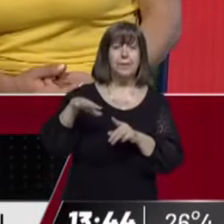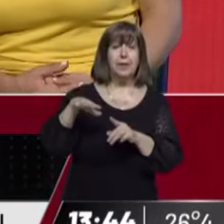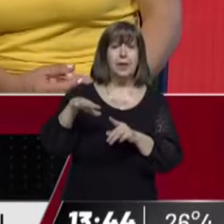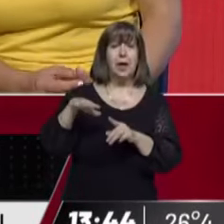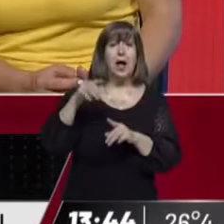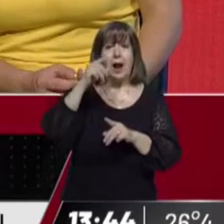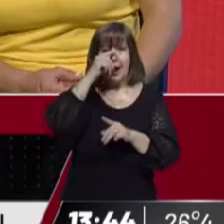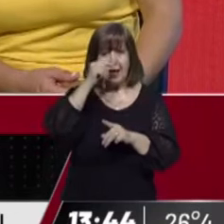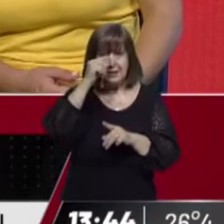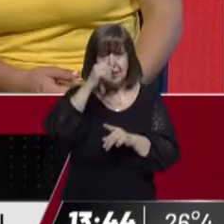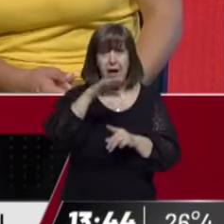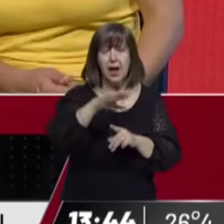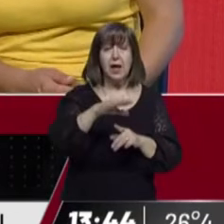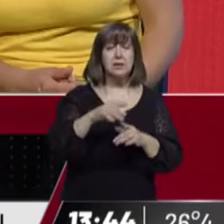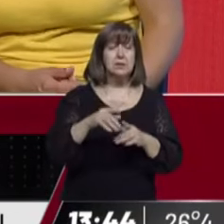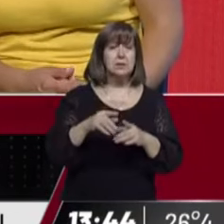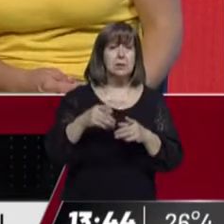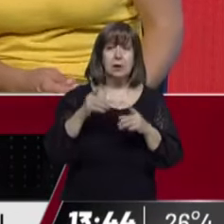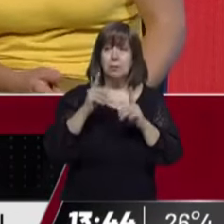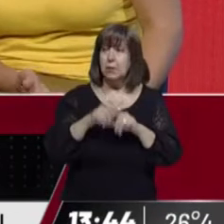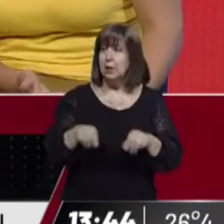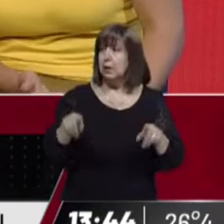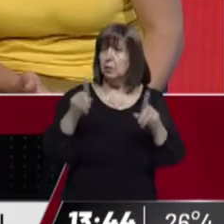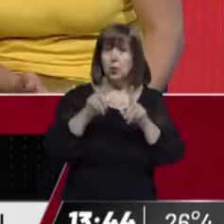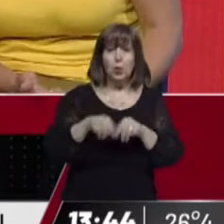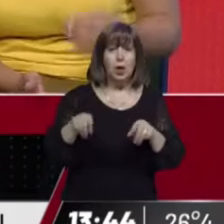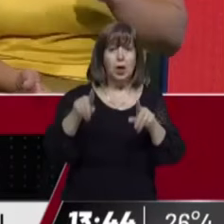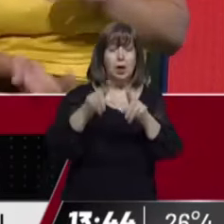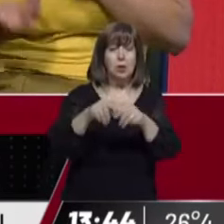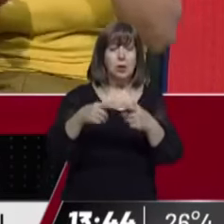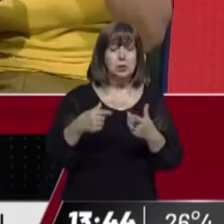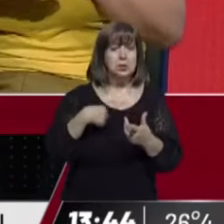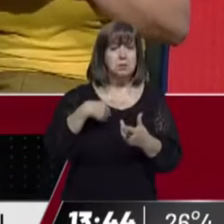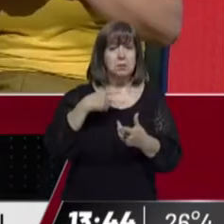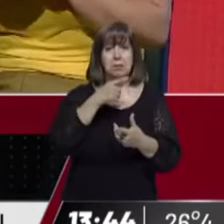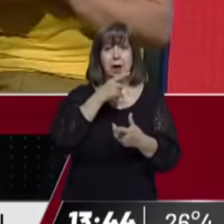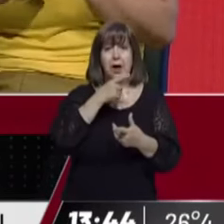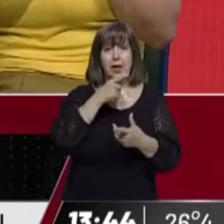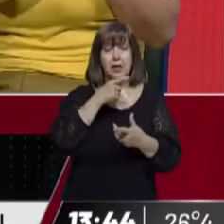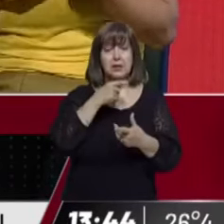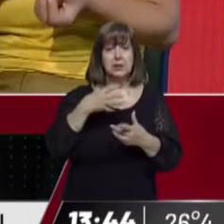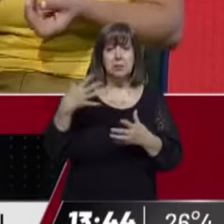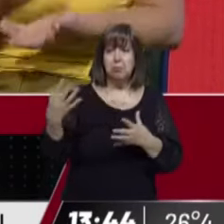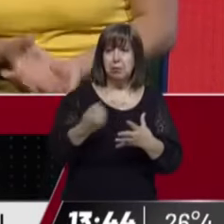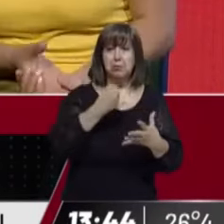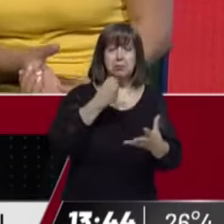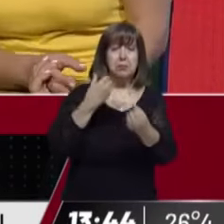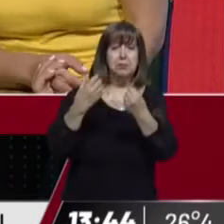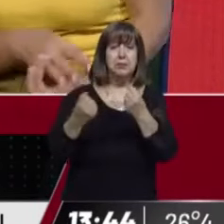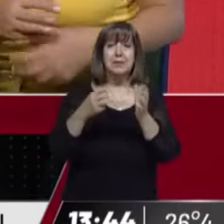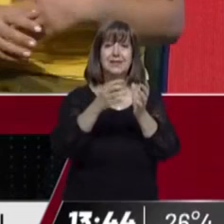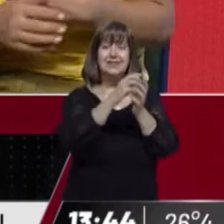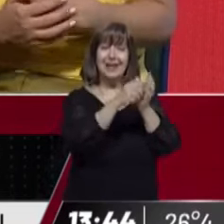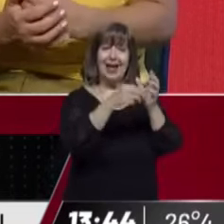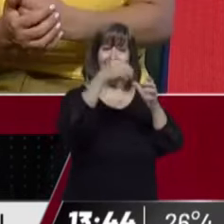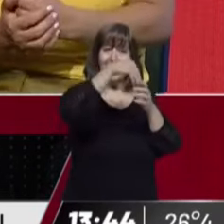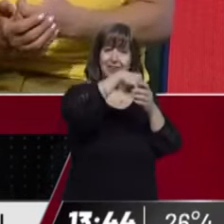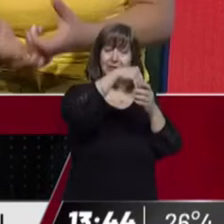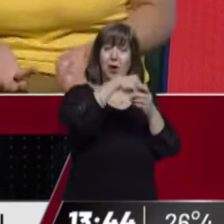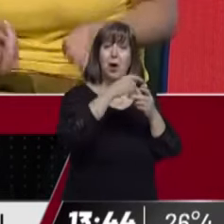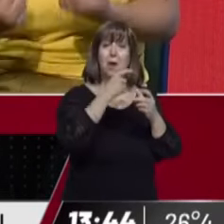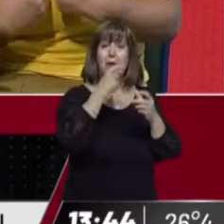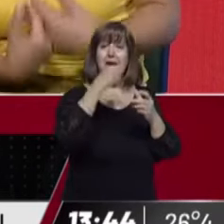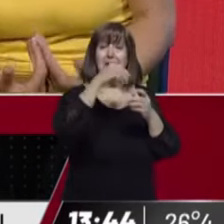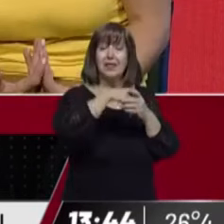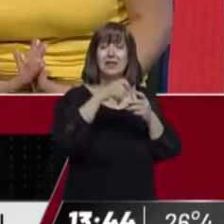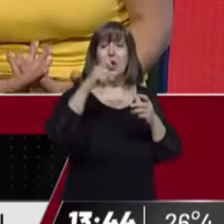de Las Heras, digamos, no paran los delincuentes llevándose los medidores creyendo que van a poder sacar de allí cobre,